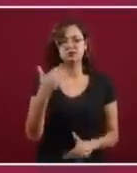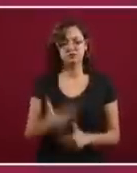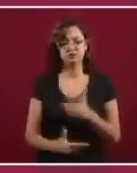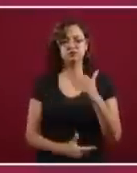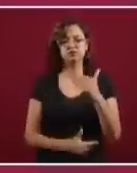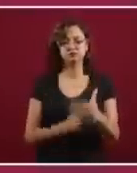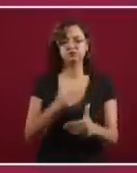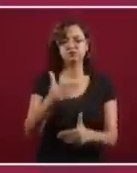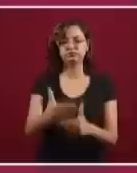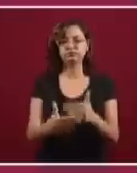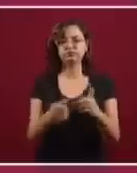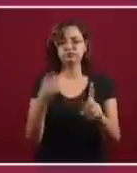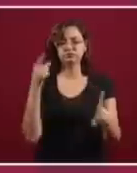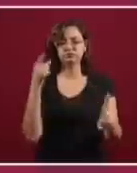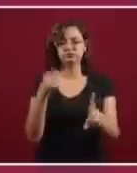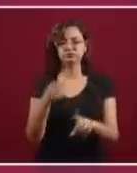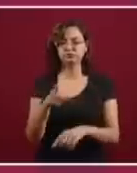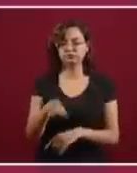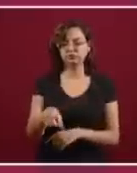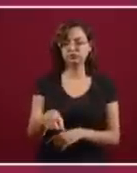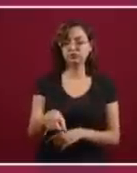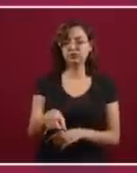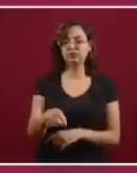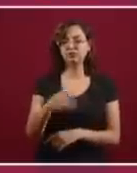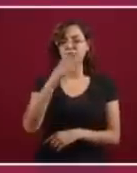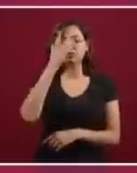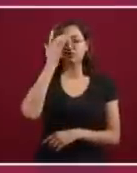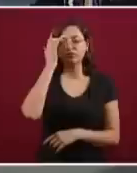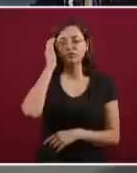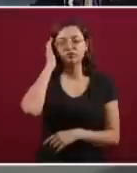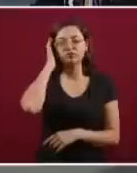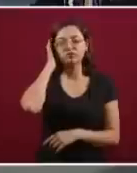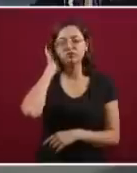este propósito sí